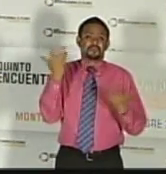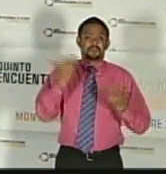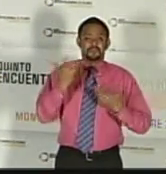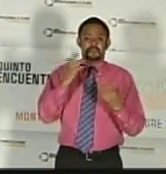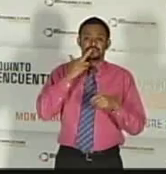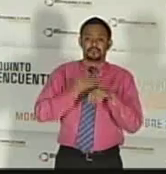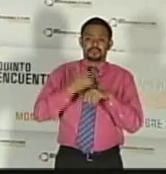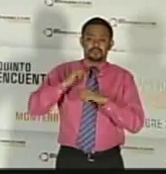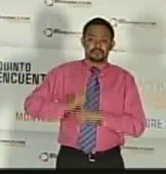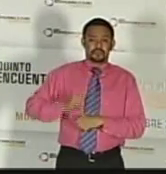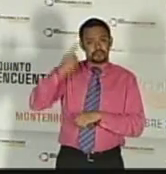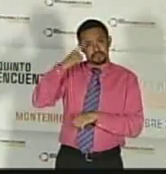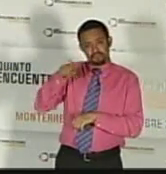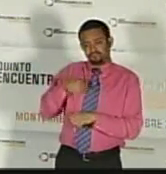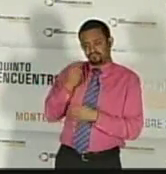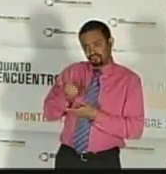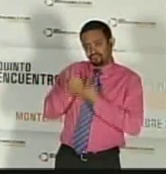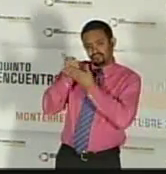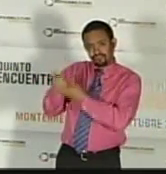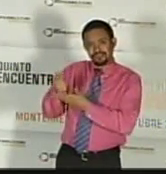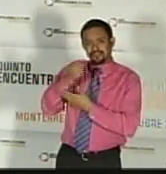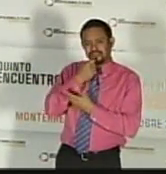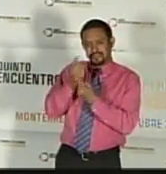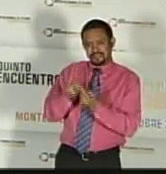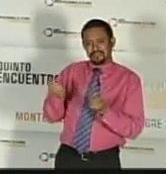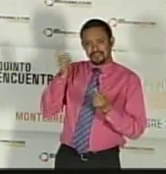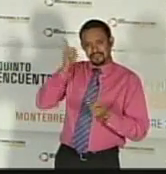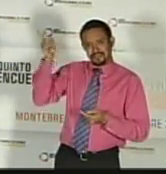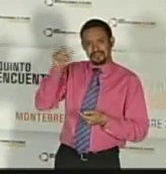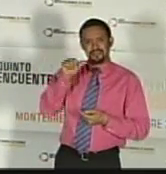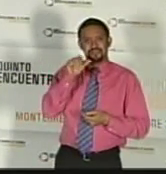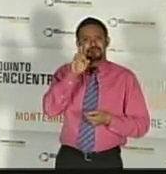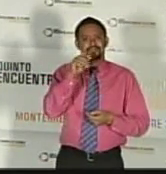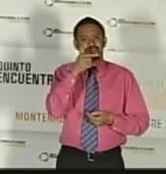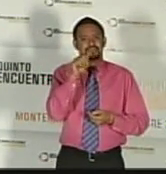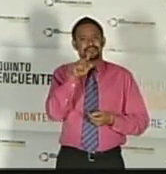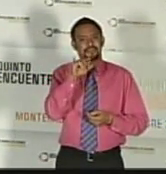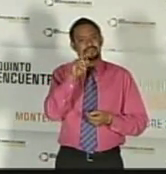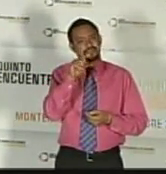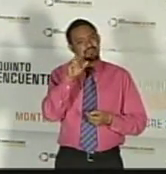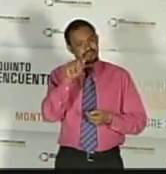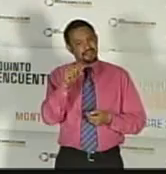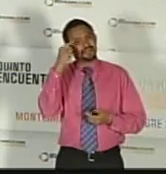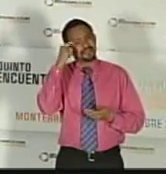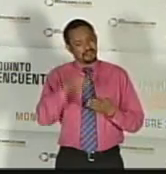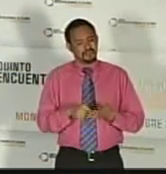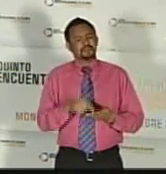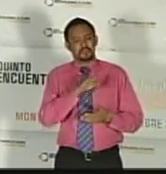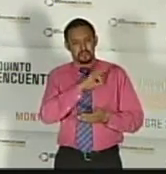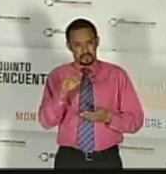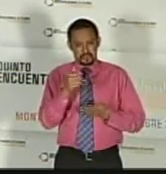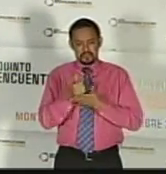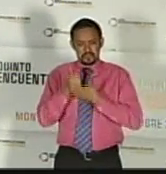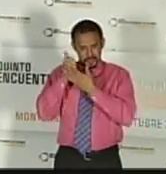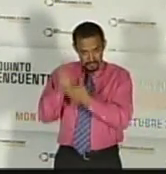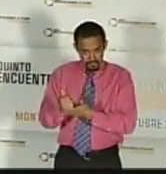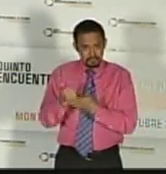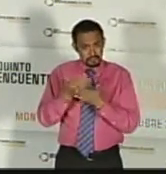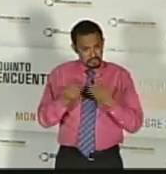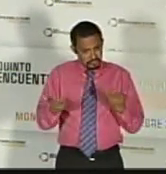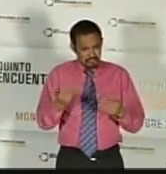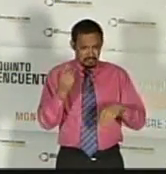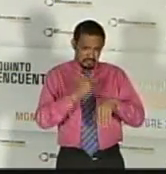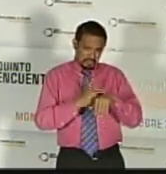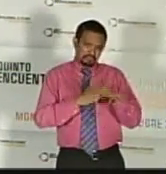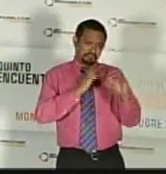de niñas de Afganistán. Bueno, pues te puedo decir que va a haber muchísimas de ellas ahí. Y podemos tener un tiempo